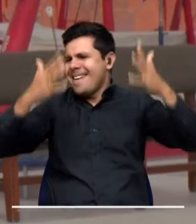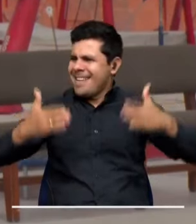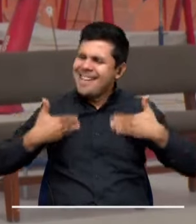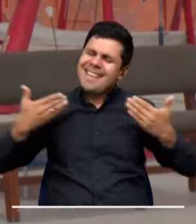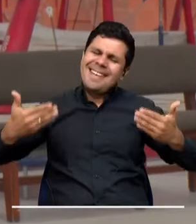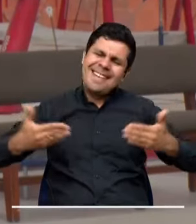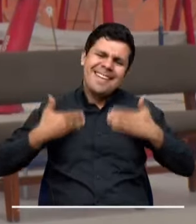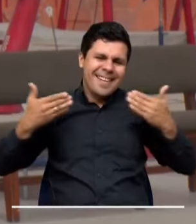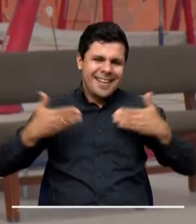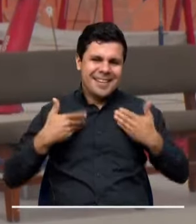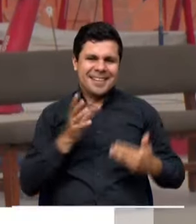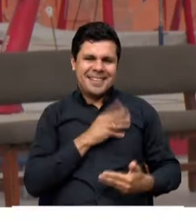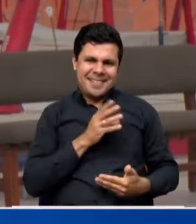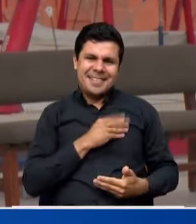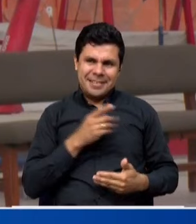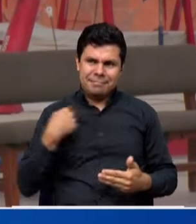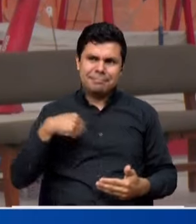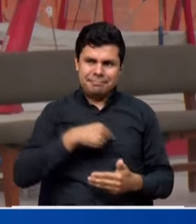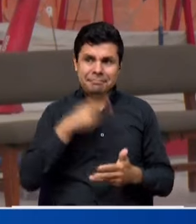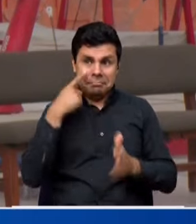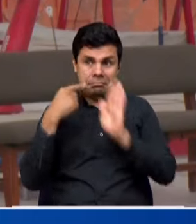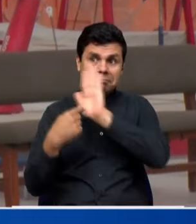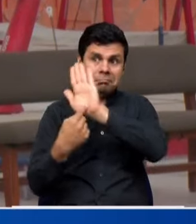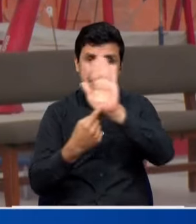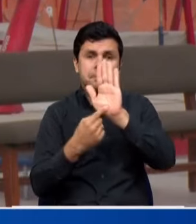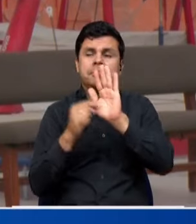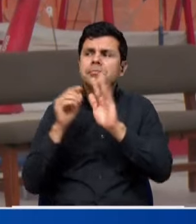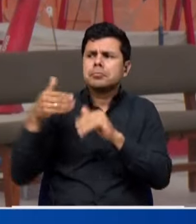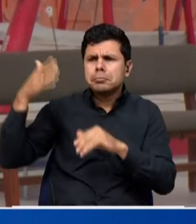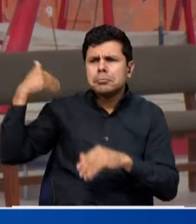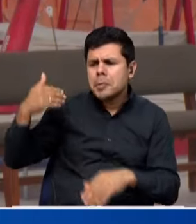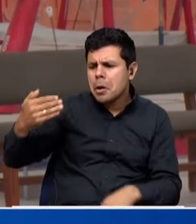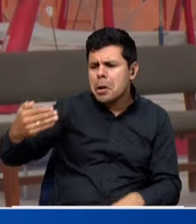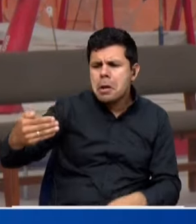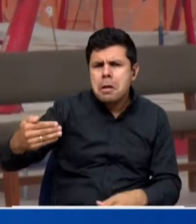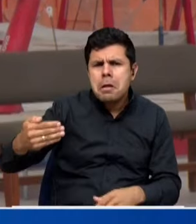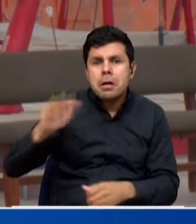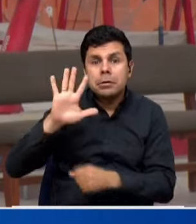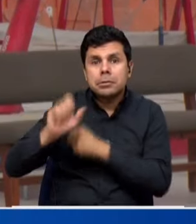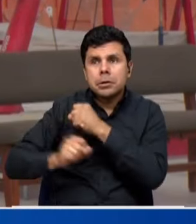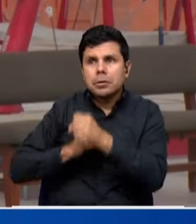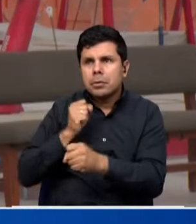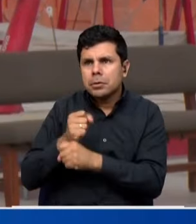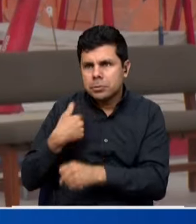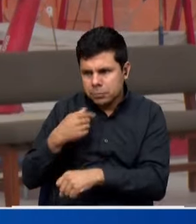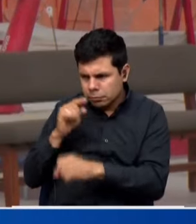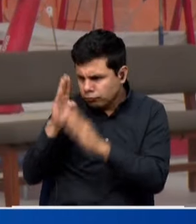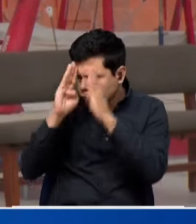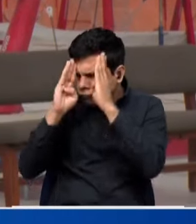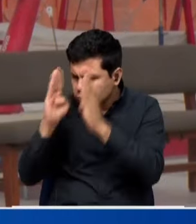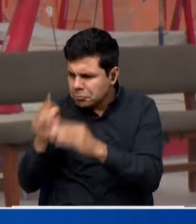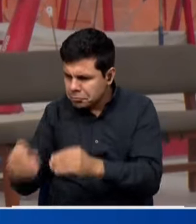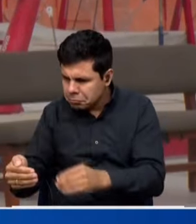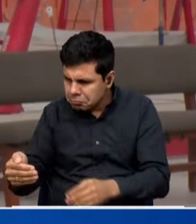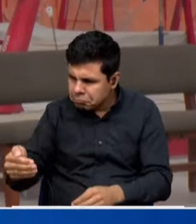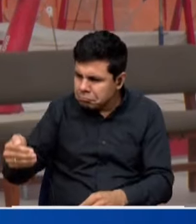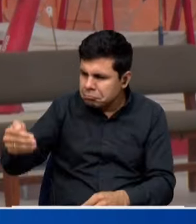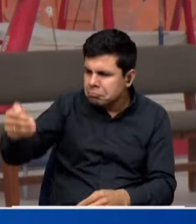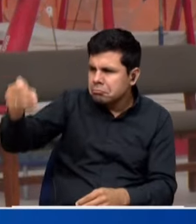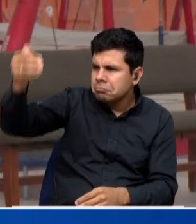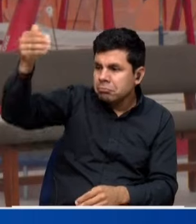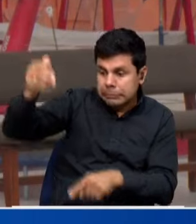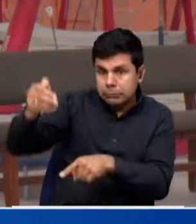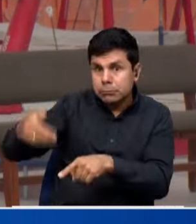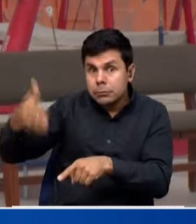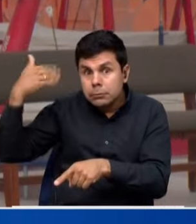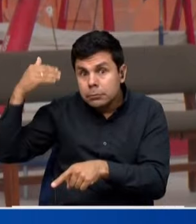historia. Los que lo hemos visto crecer desde los 5 años, puedo decir que he estado muy atenta a la carrera de Ángel y desde muy pequeñito lo